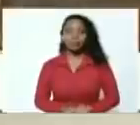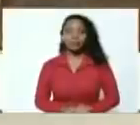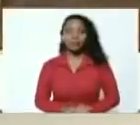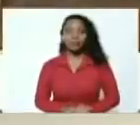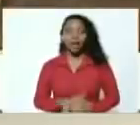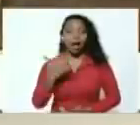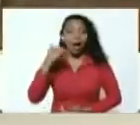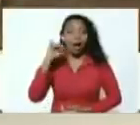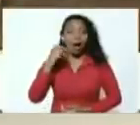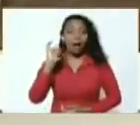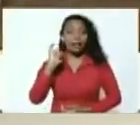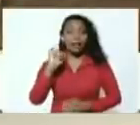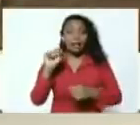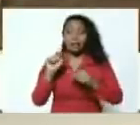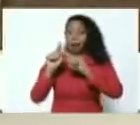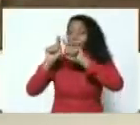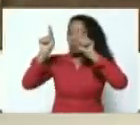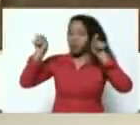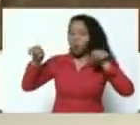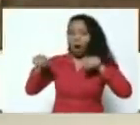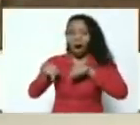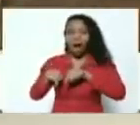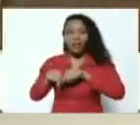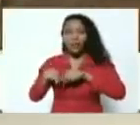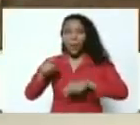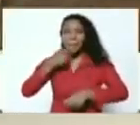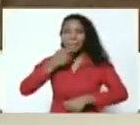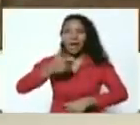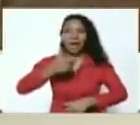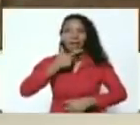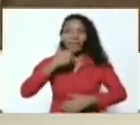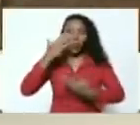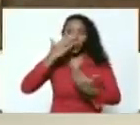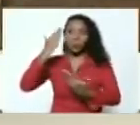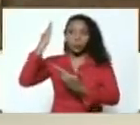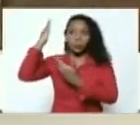tiene ese cuadro maravilloso,